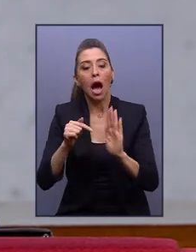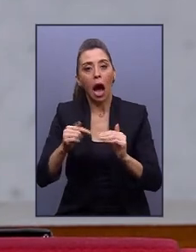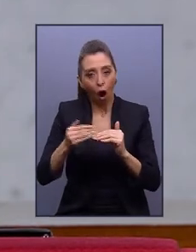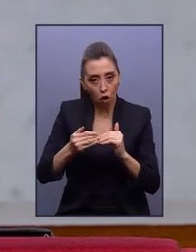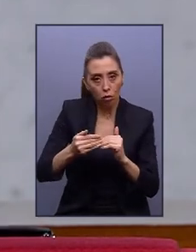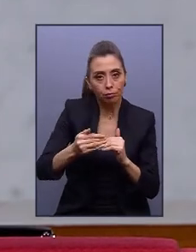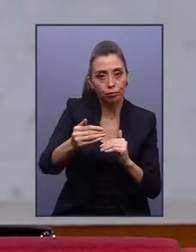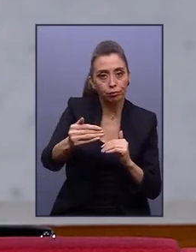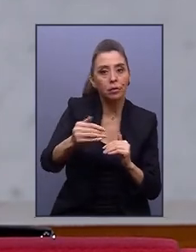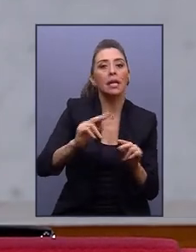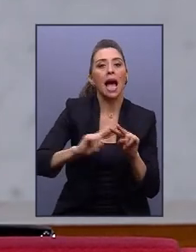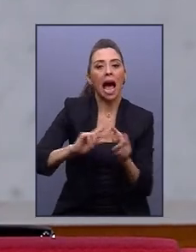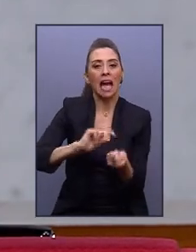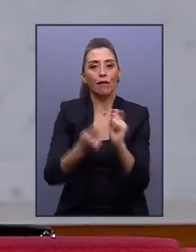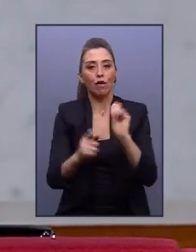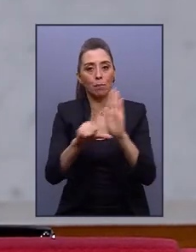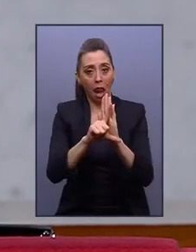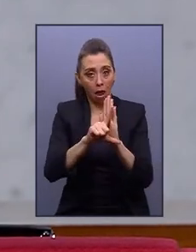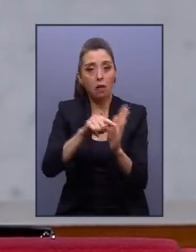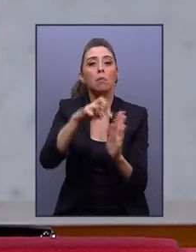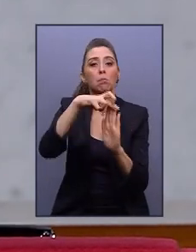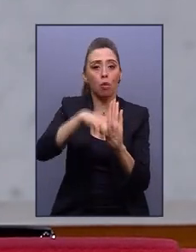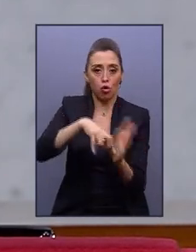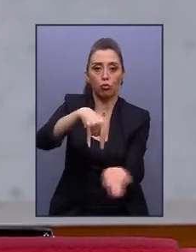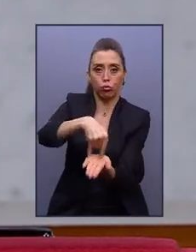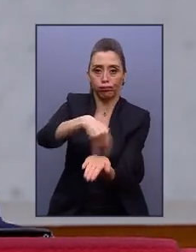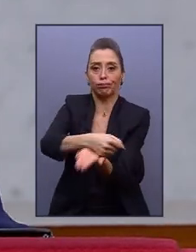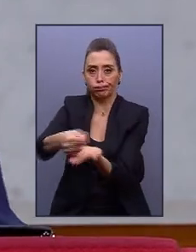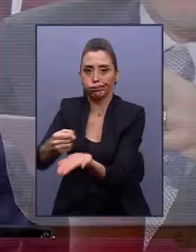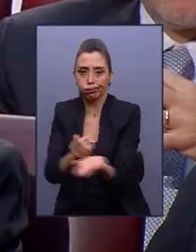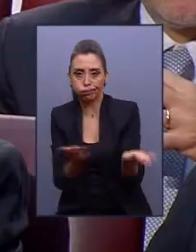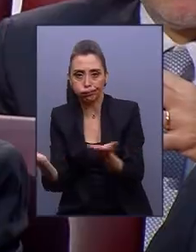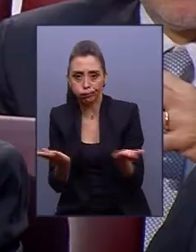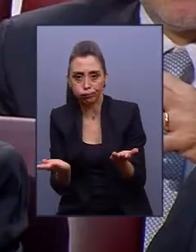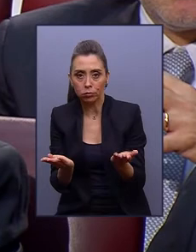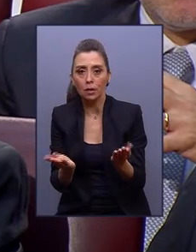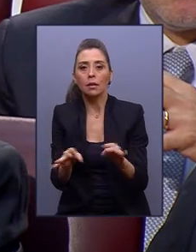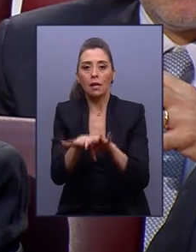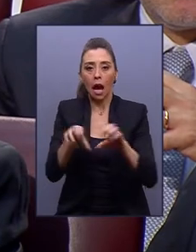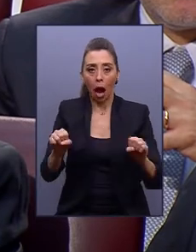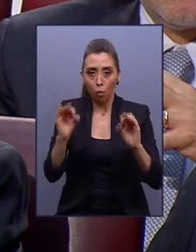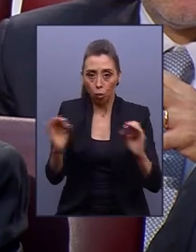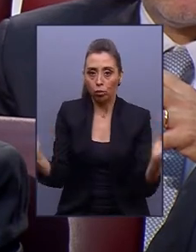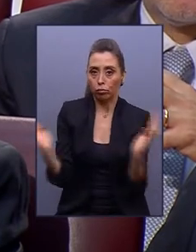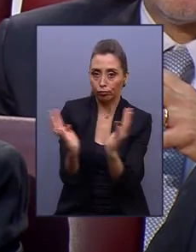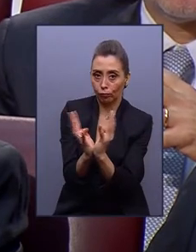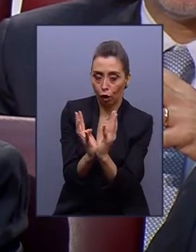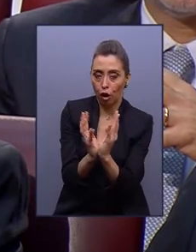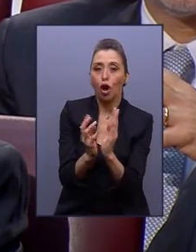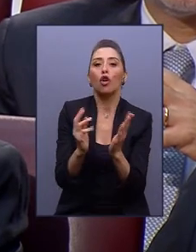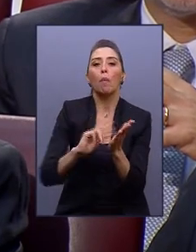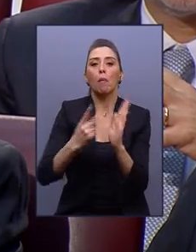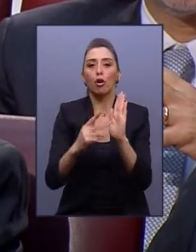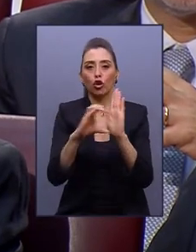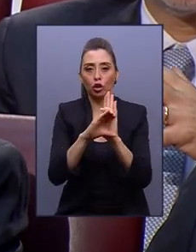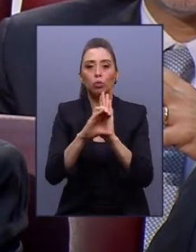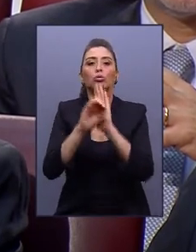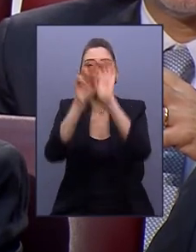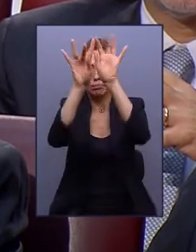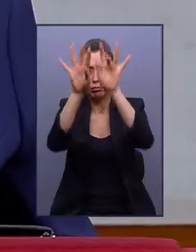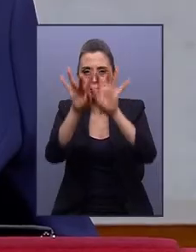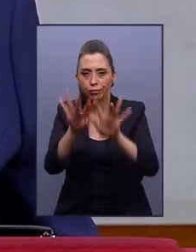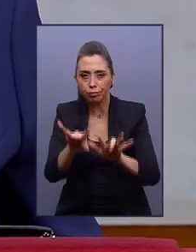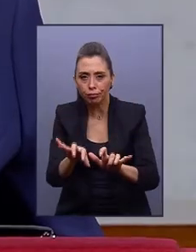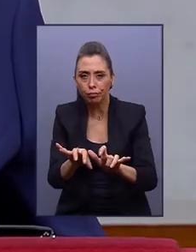su ruta con una reforma que se tramita en el Congreso para establecer una convención constituyente que ponga en marcha la redacción de la